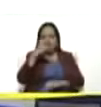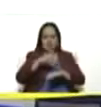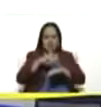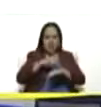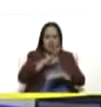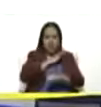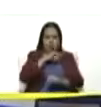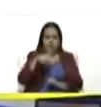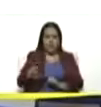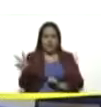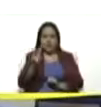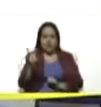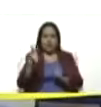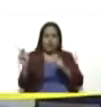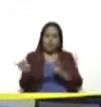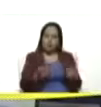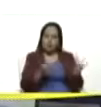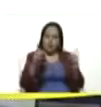también.